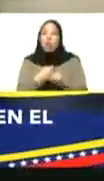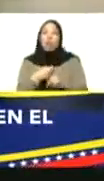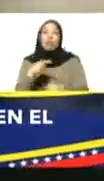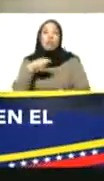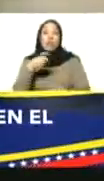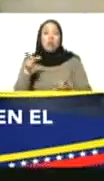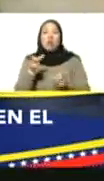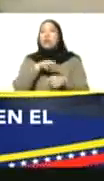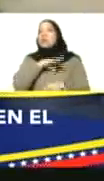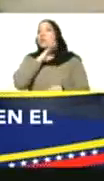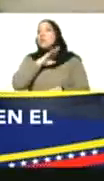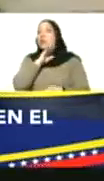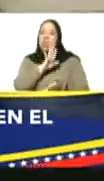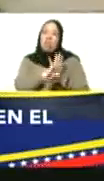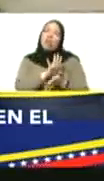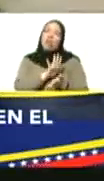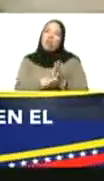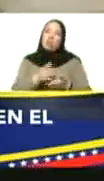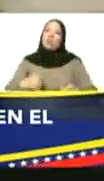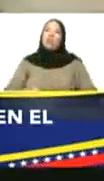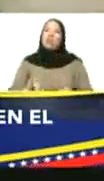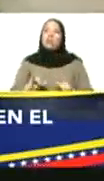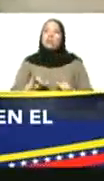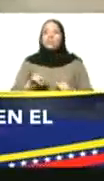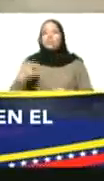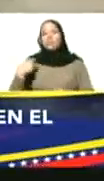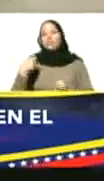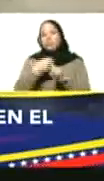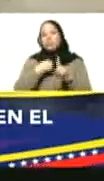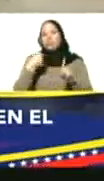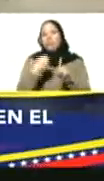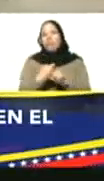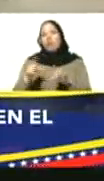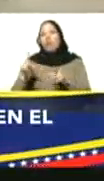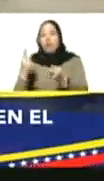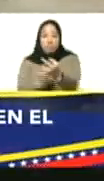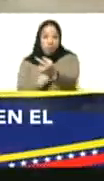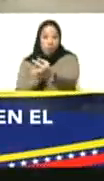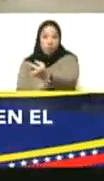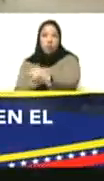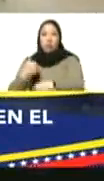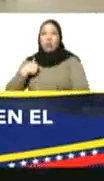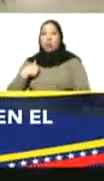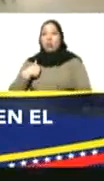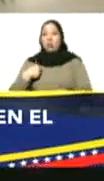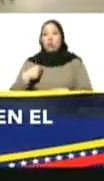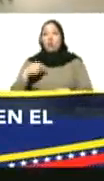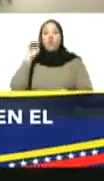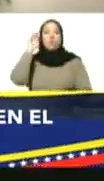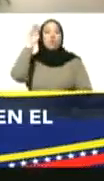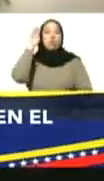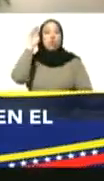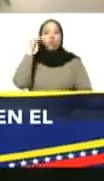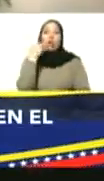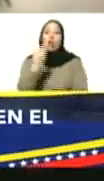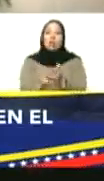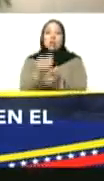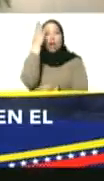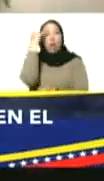yo le decía: tranquila, que si a mí me toca luchar por mis hermanos, yo salgo adelante, porque gracias